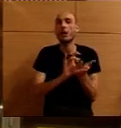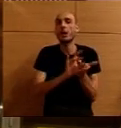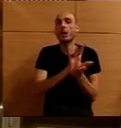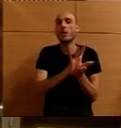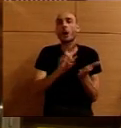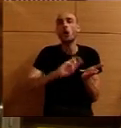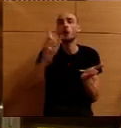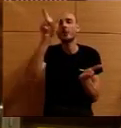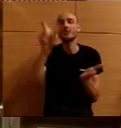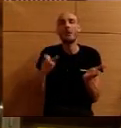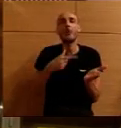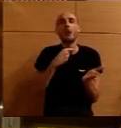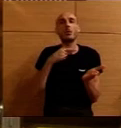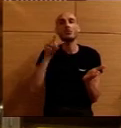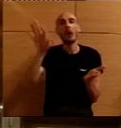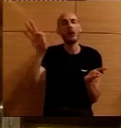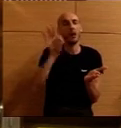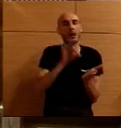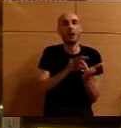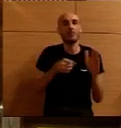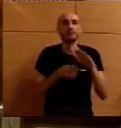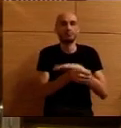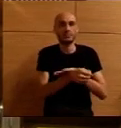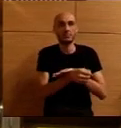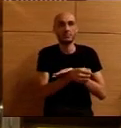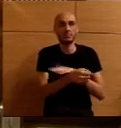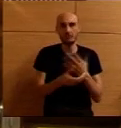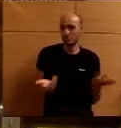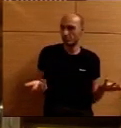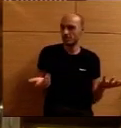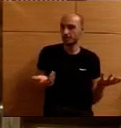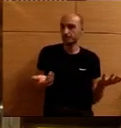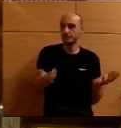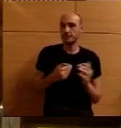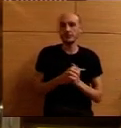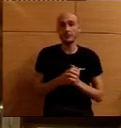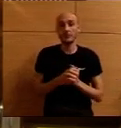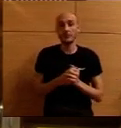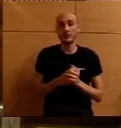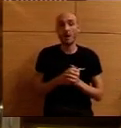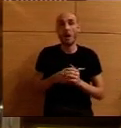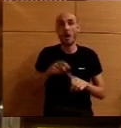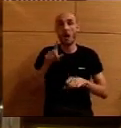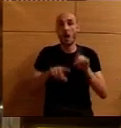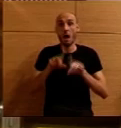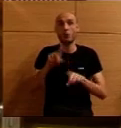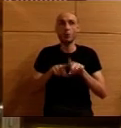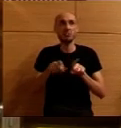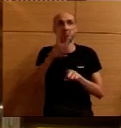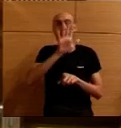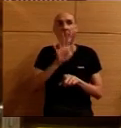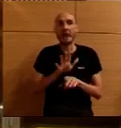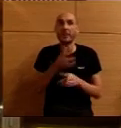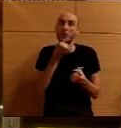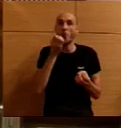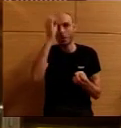vol. I això no hauria de ser ni mal vist per alguns, per nosaltres sí,